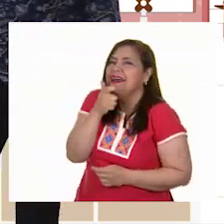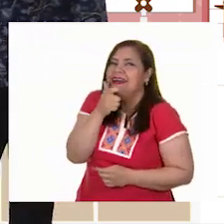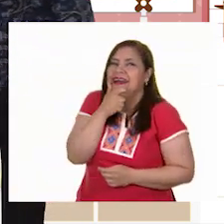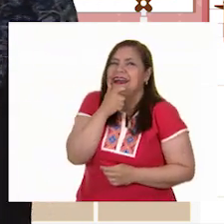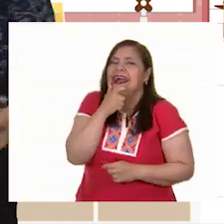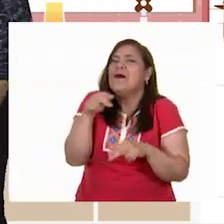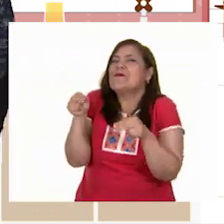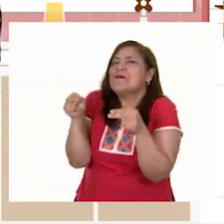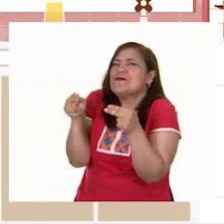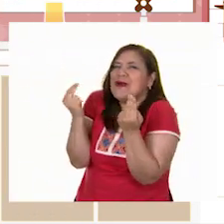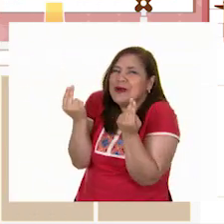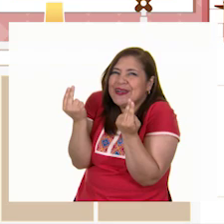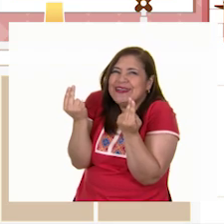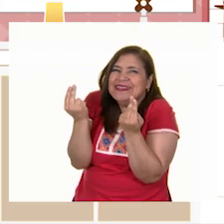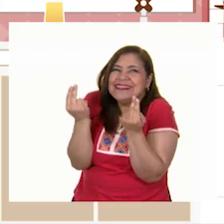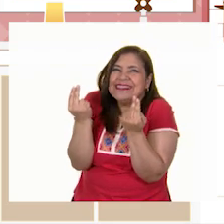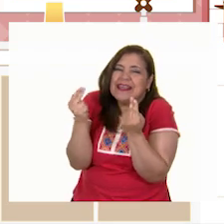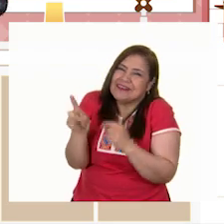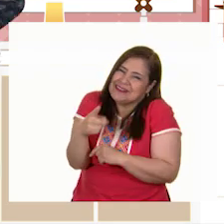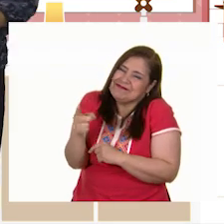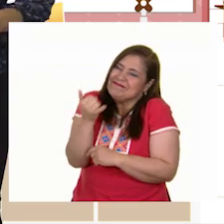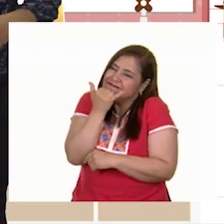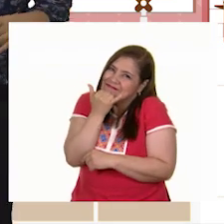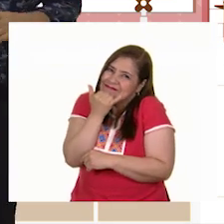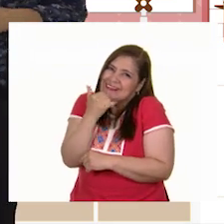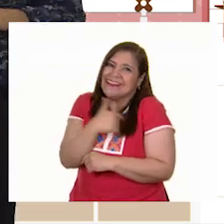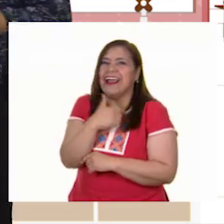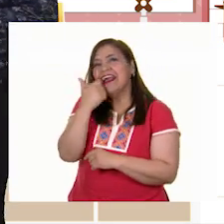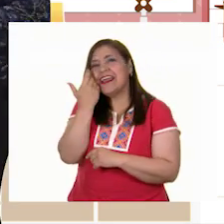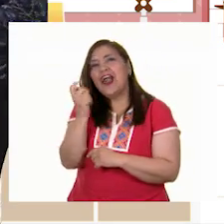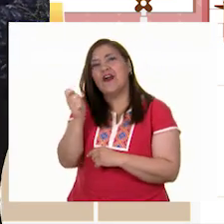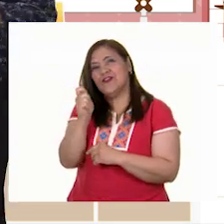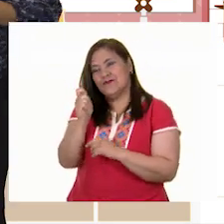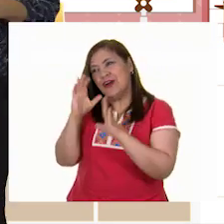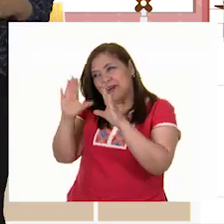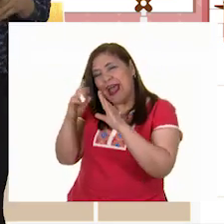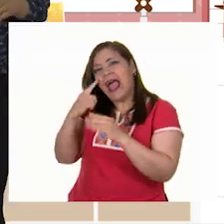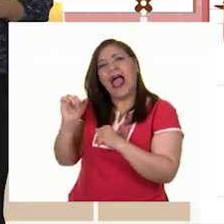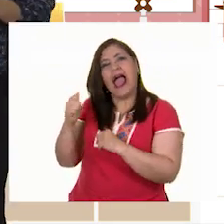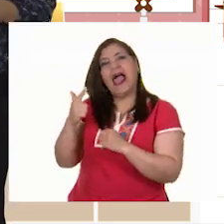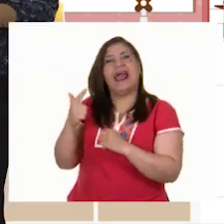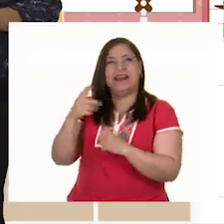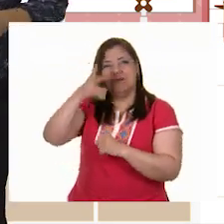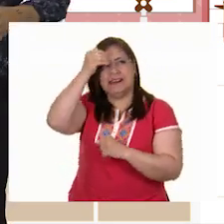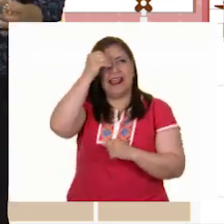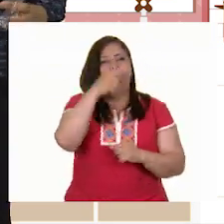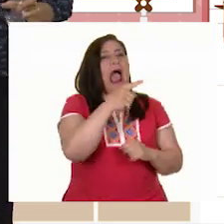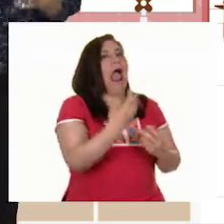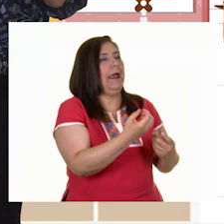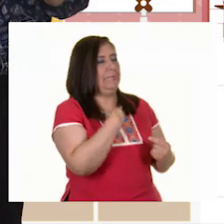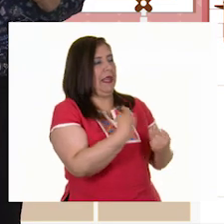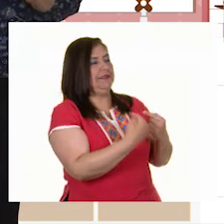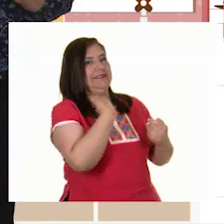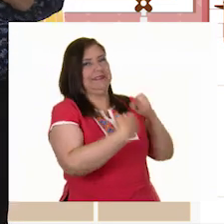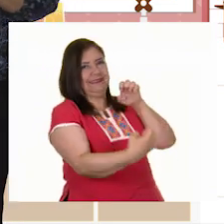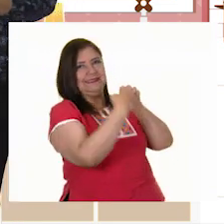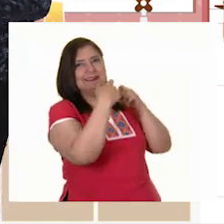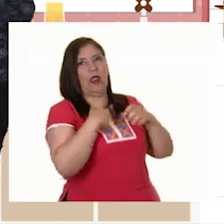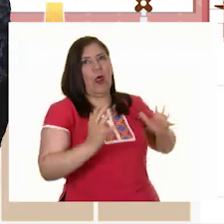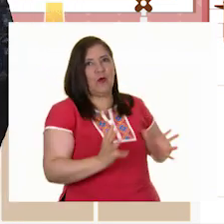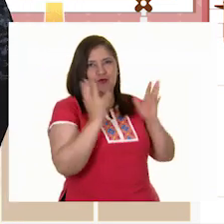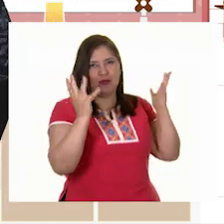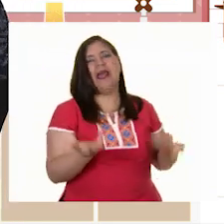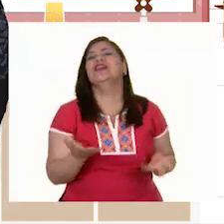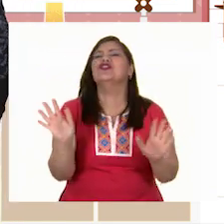Fue una broma, David. Perdón. Es que quería enseñarte algo nuevo que aprendí. A dar sustos. No, es algo